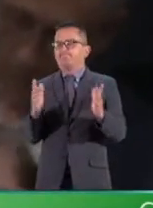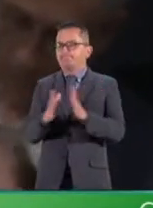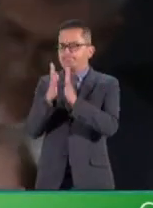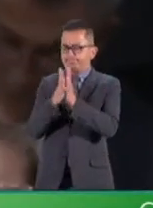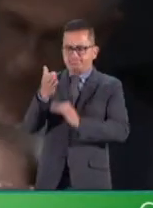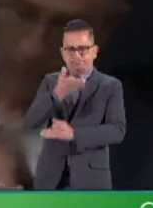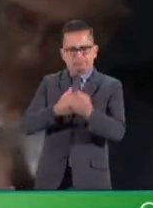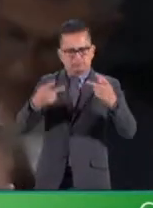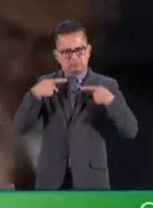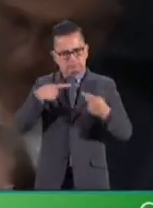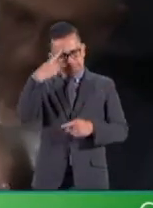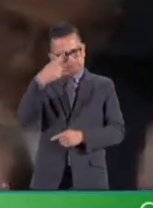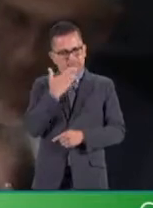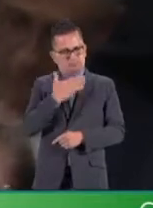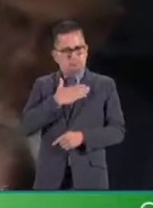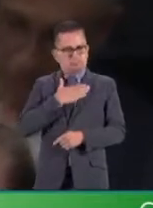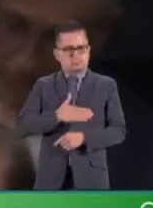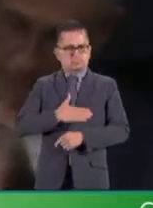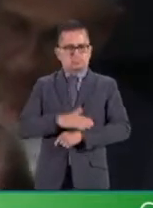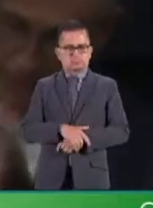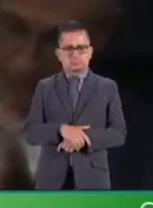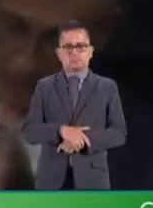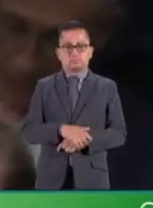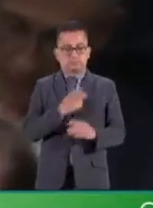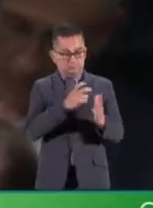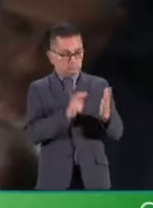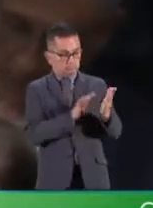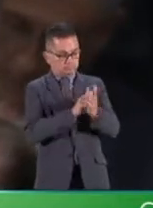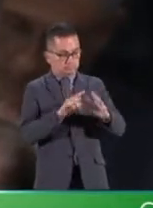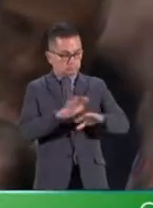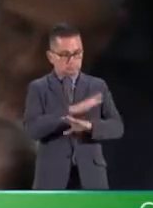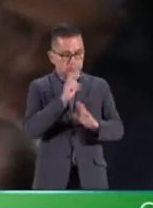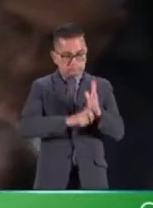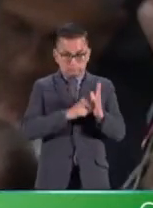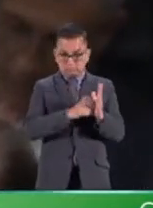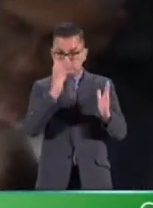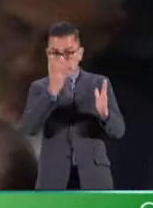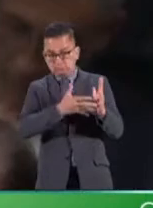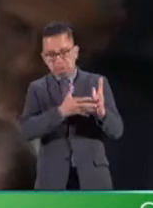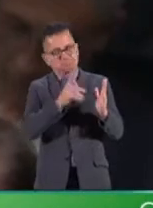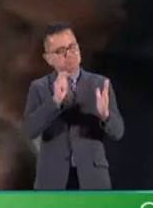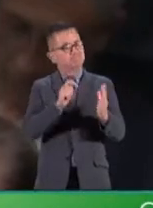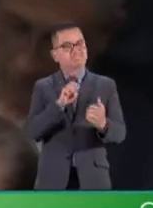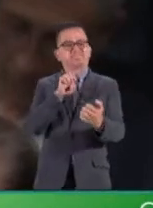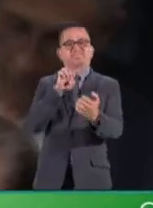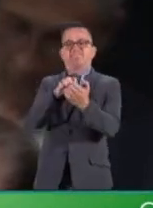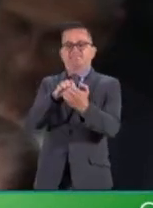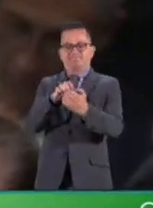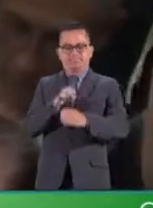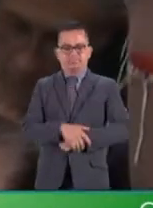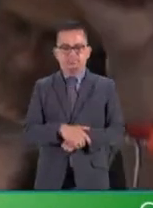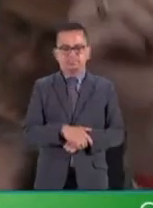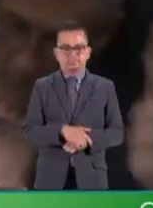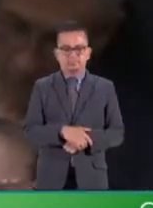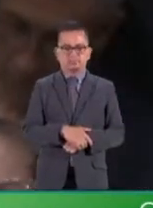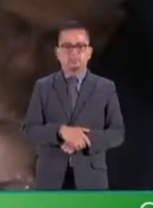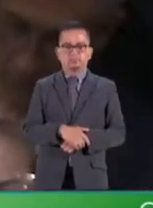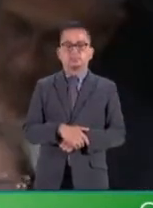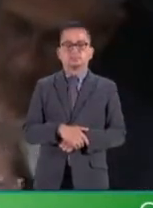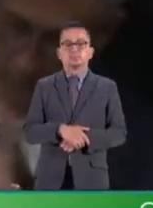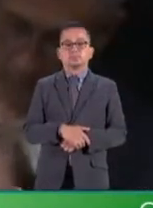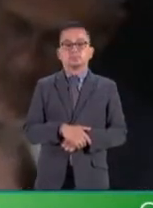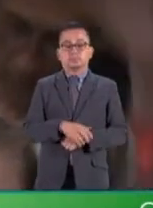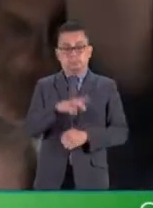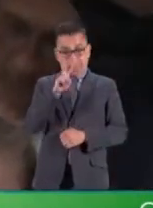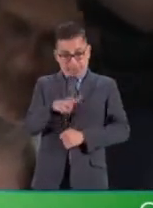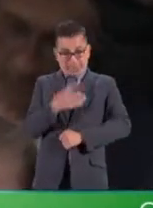la justicia. Esta reforma es un engaño como la están planteando y han dicho sus promoventes. La verdadera lucha,